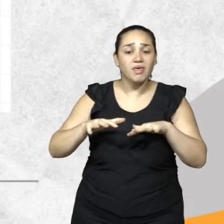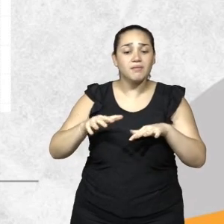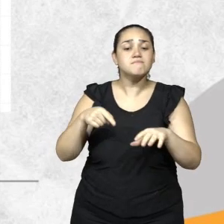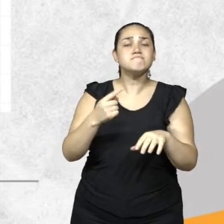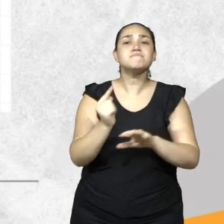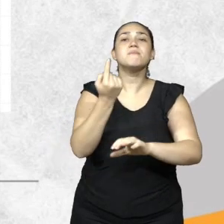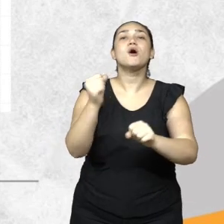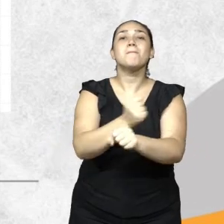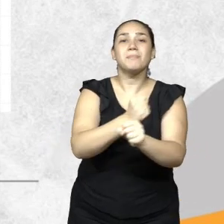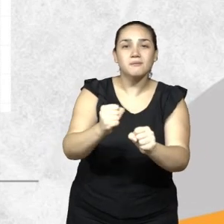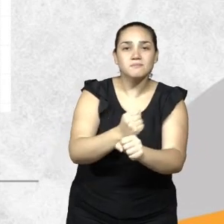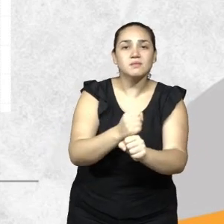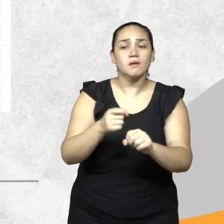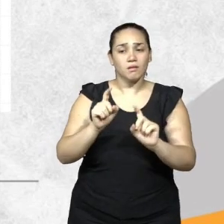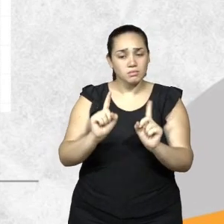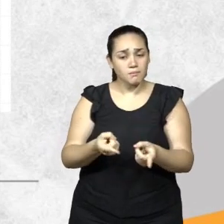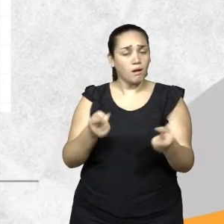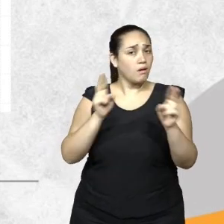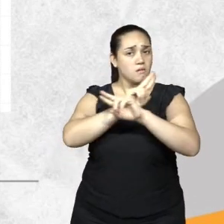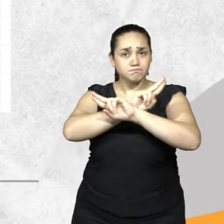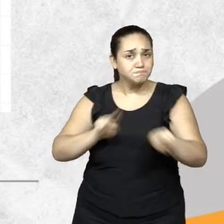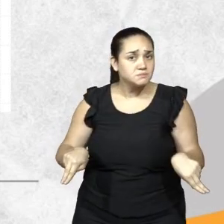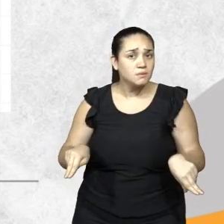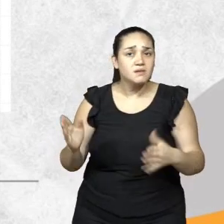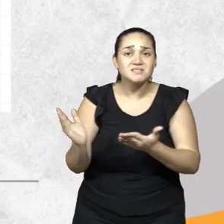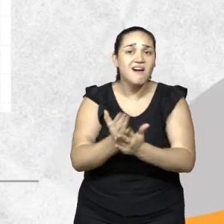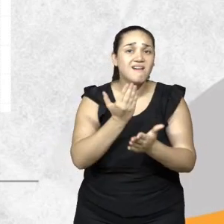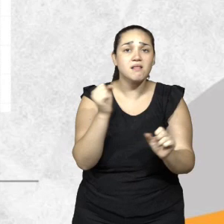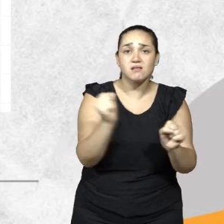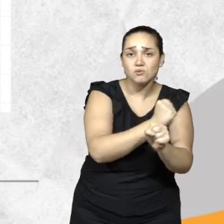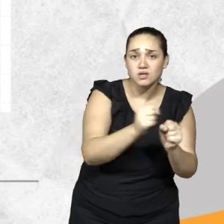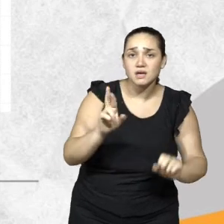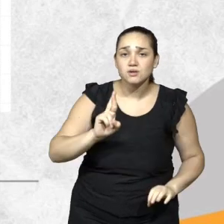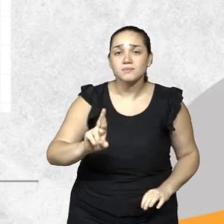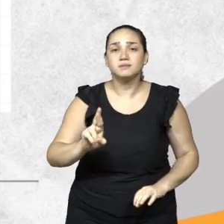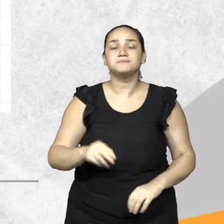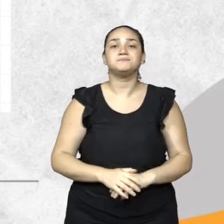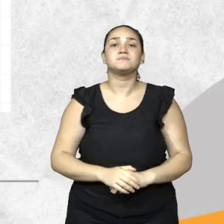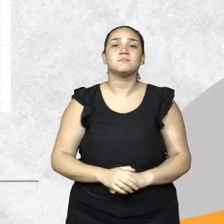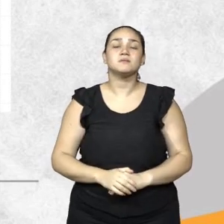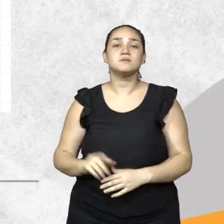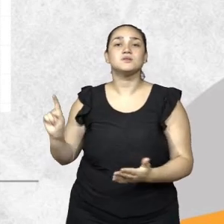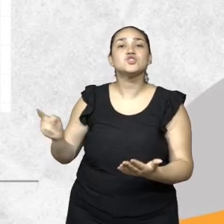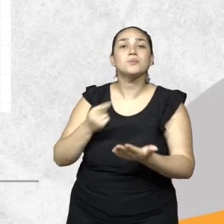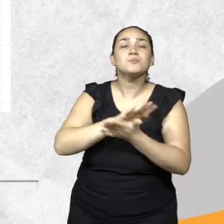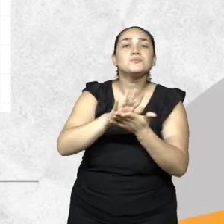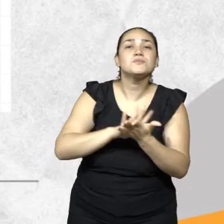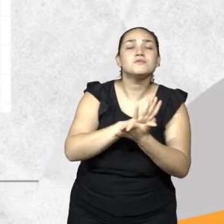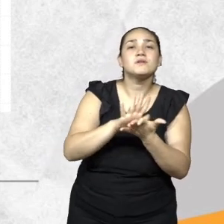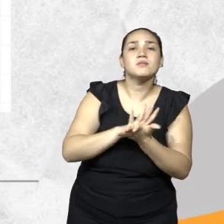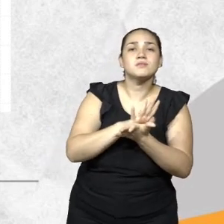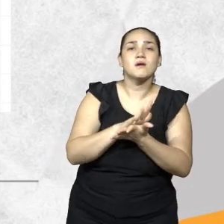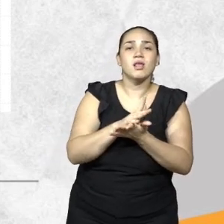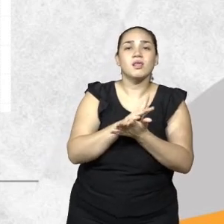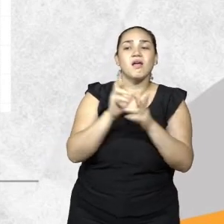permitida o incluso cancelar la habilitación otorgada. Y los hechos sobrevinientes, o sea, el caso este que les dije, de